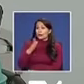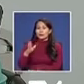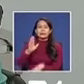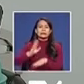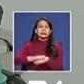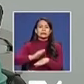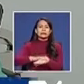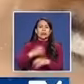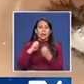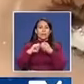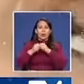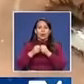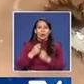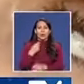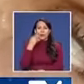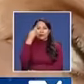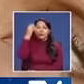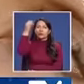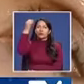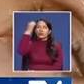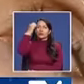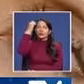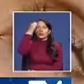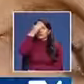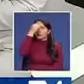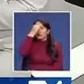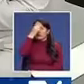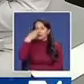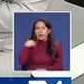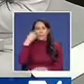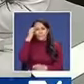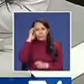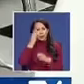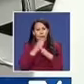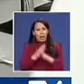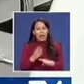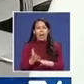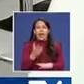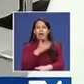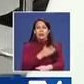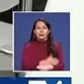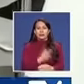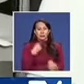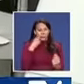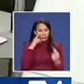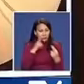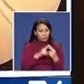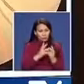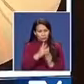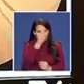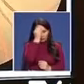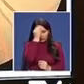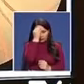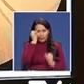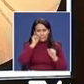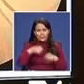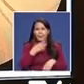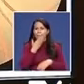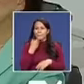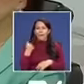causante de las complicaciones en el organismo. La clave es la prevención, ya que con esto permite al paciente tener una